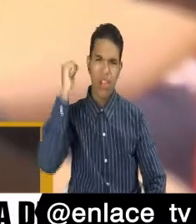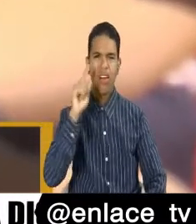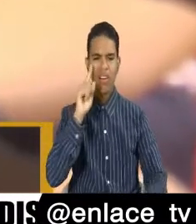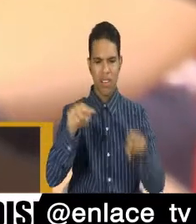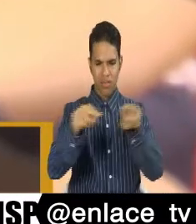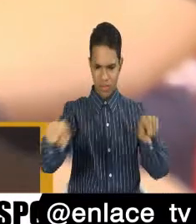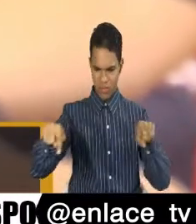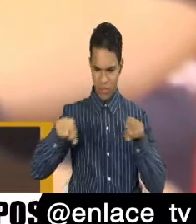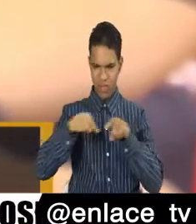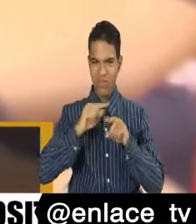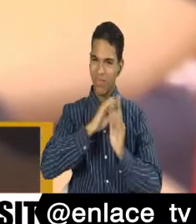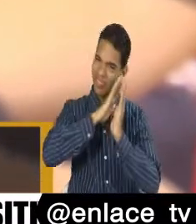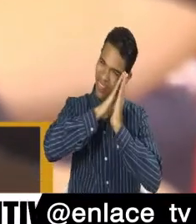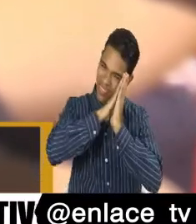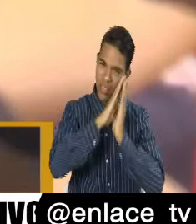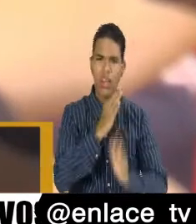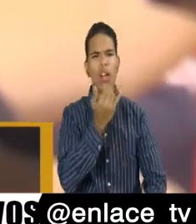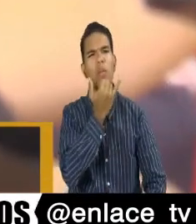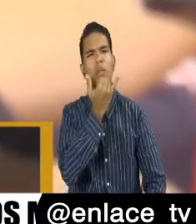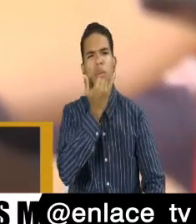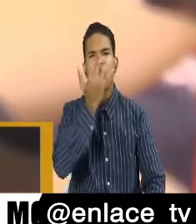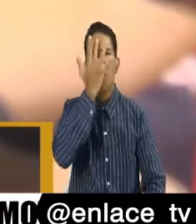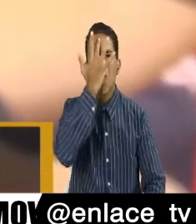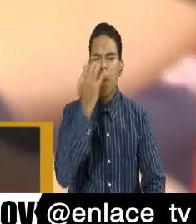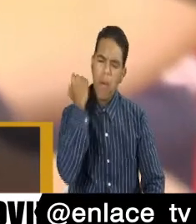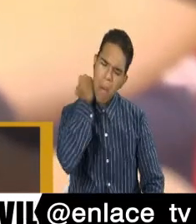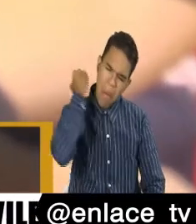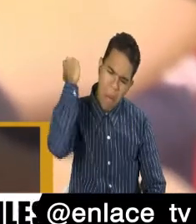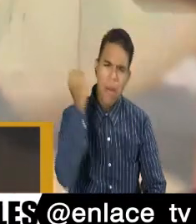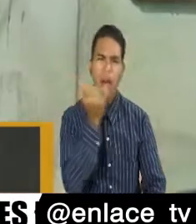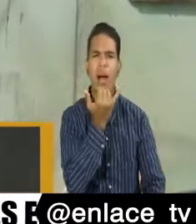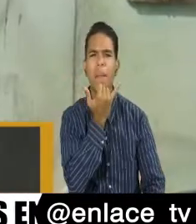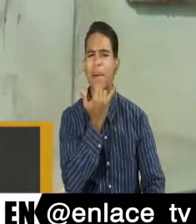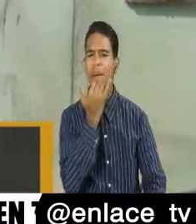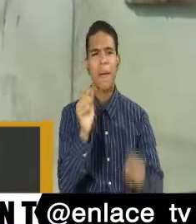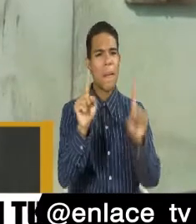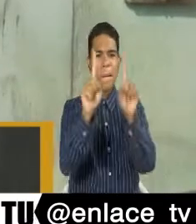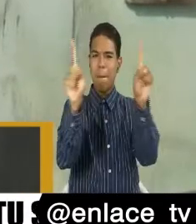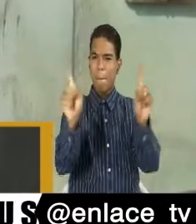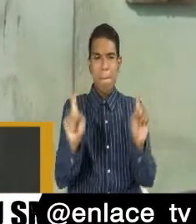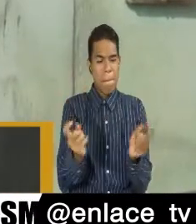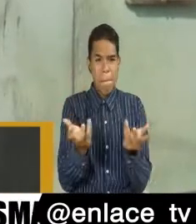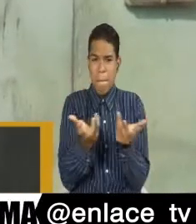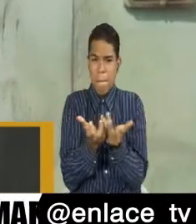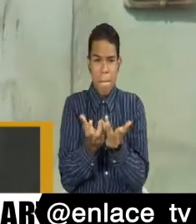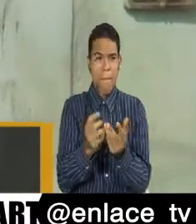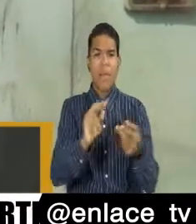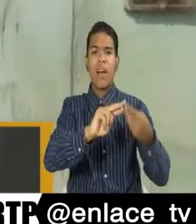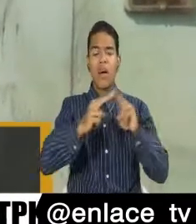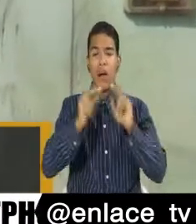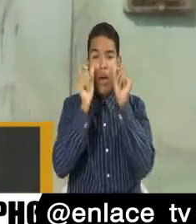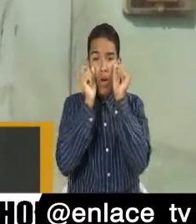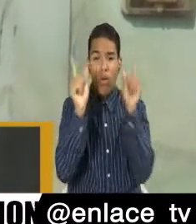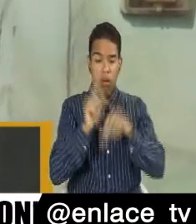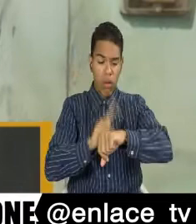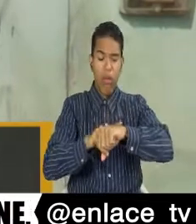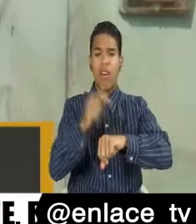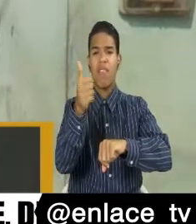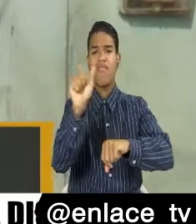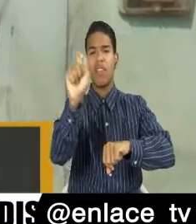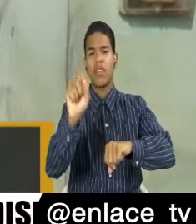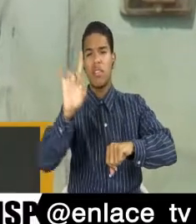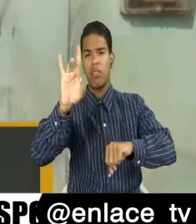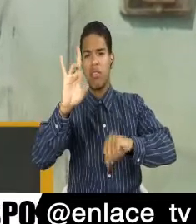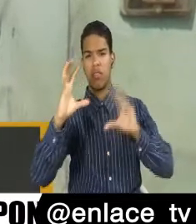él, pero no sabemos qué le llevó a tomar eso. Yo salí, eso fue como a las 10 y cuarto de la noche. Preguntó al